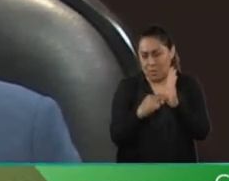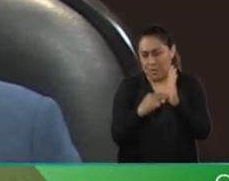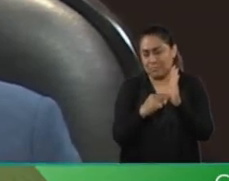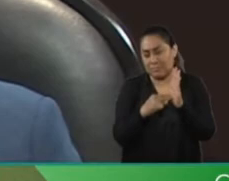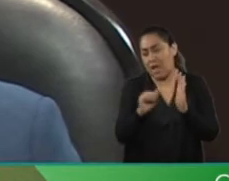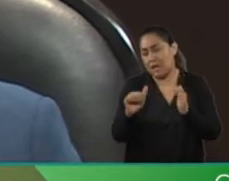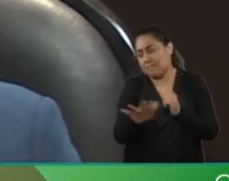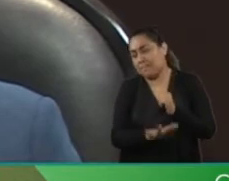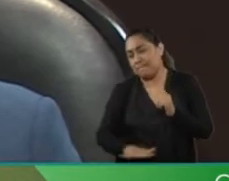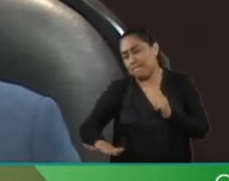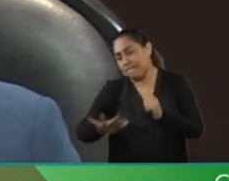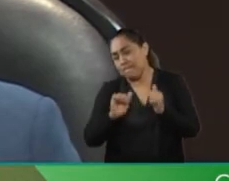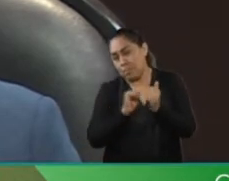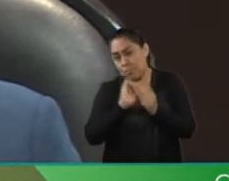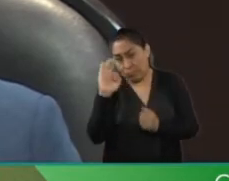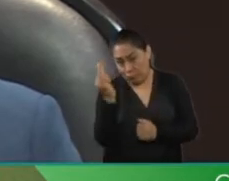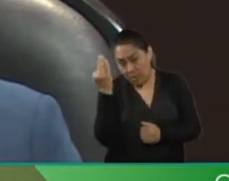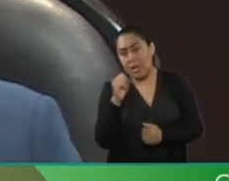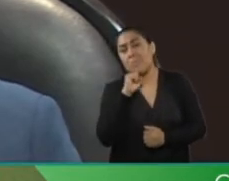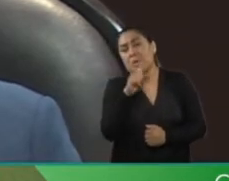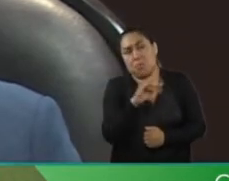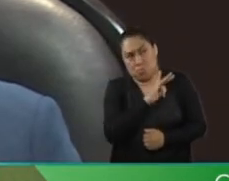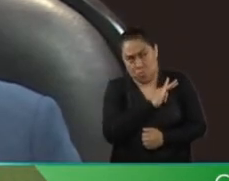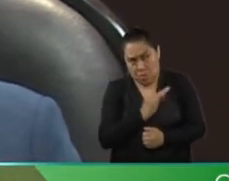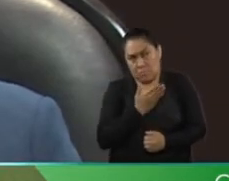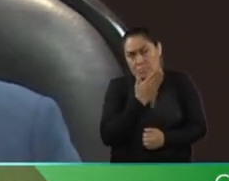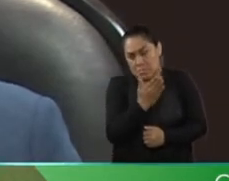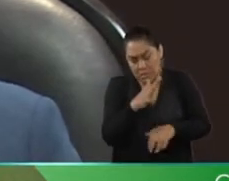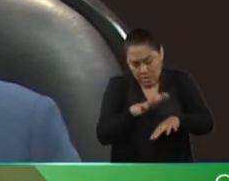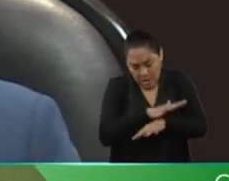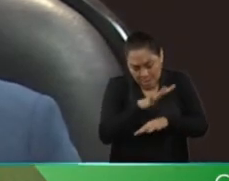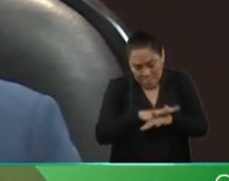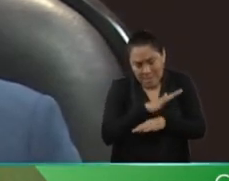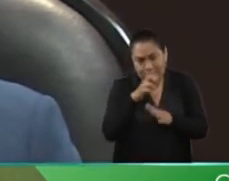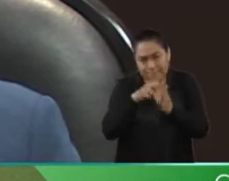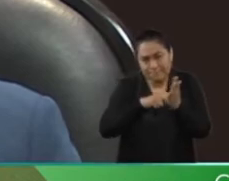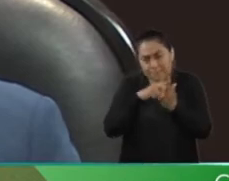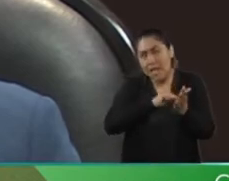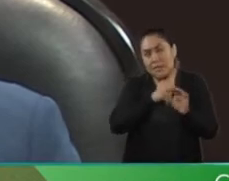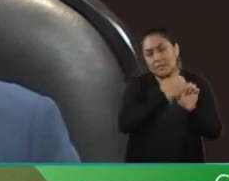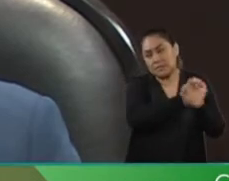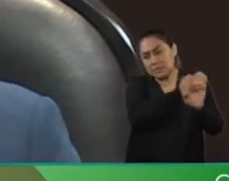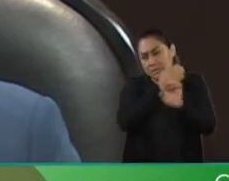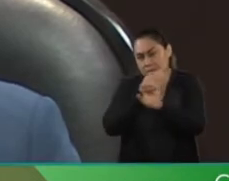en el ámbito federal y a promover las modificaciones jurídicas en nuestros estados.